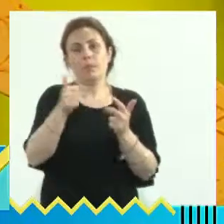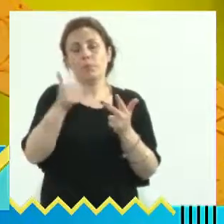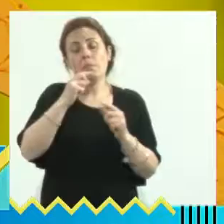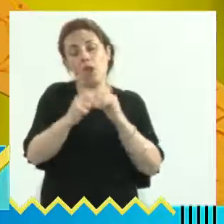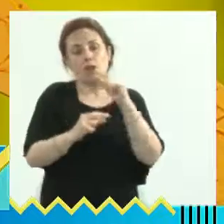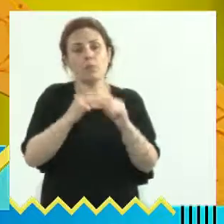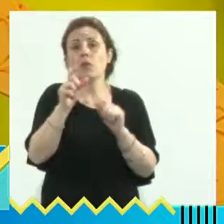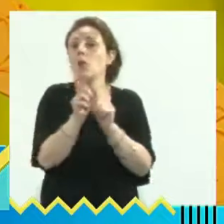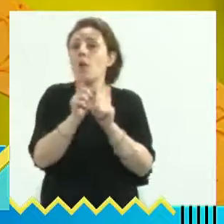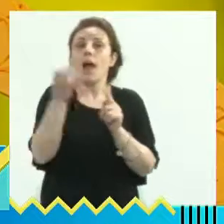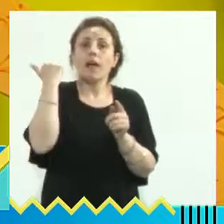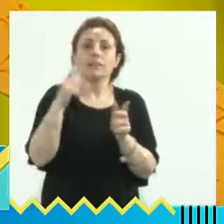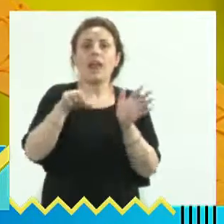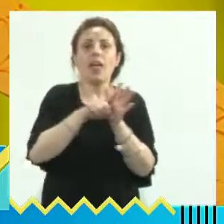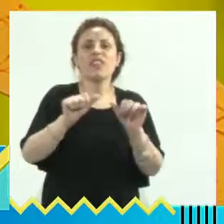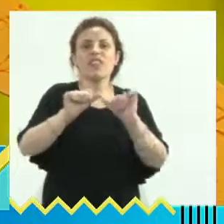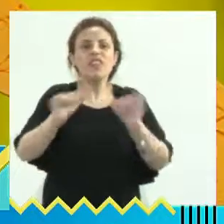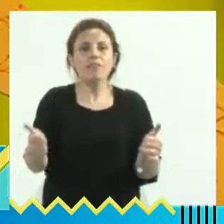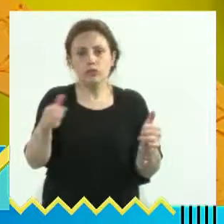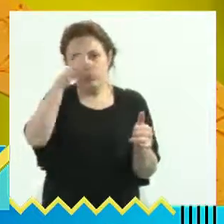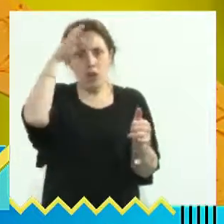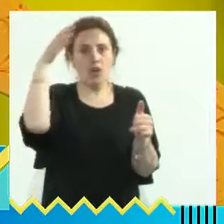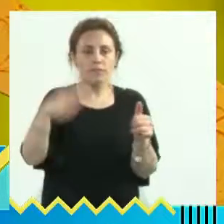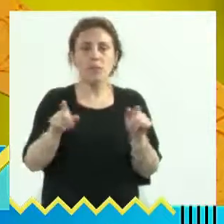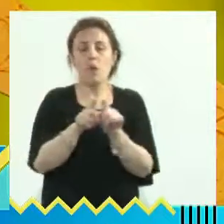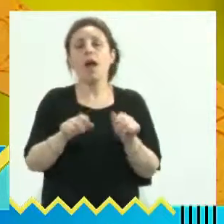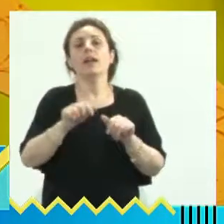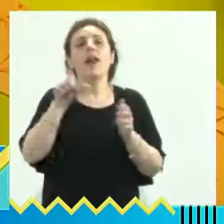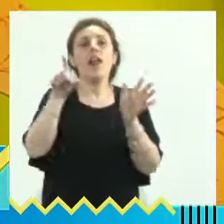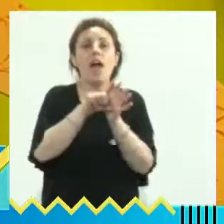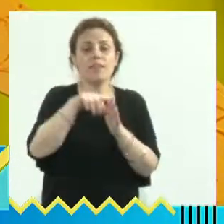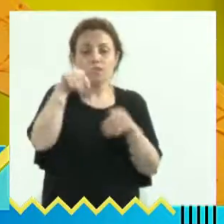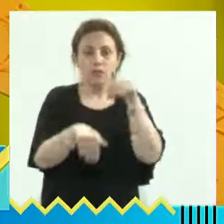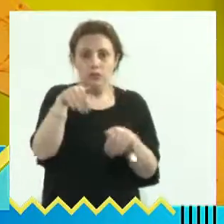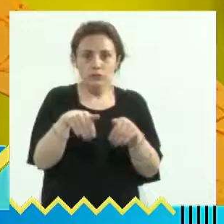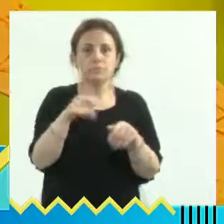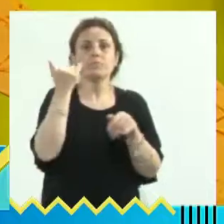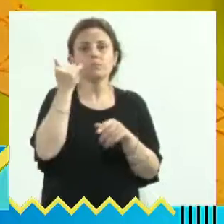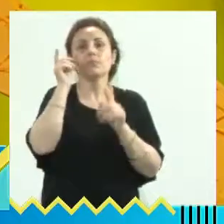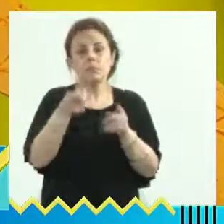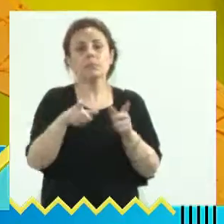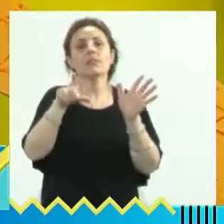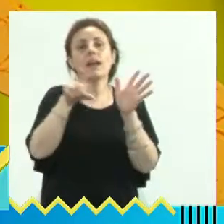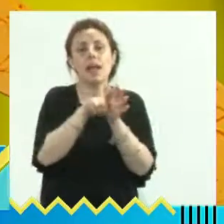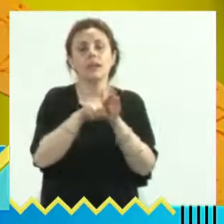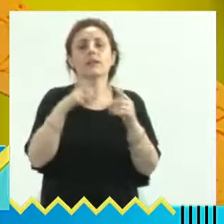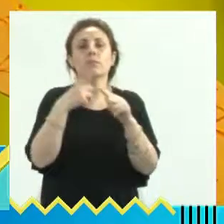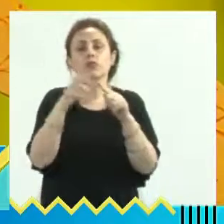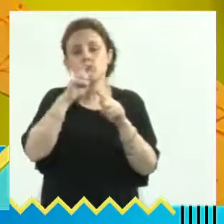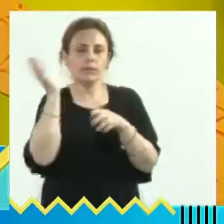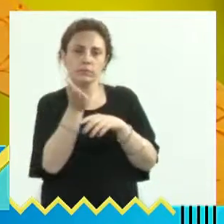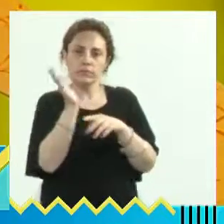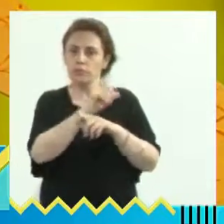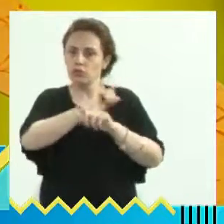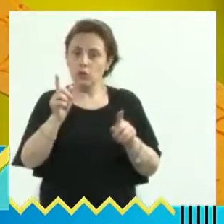consiguió el derecho al divorcio, como se consiguió el derecho al voto, la ley contra la violencia hacia las mujeres, digo, son todas conquistas que